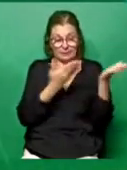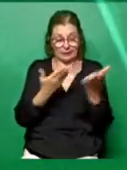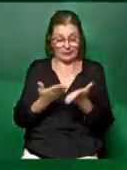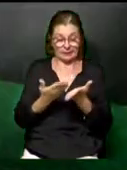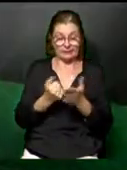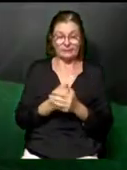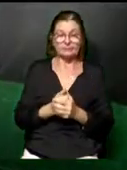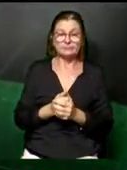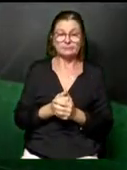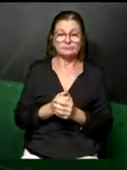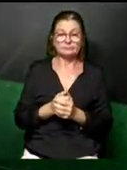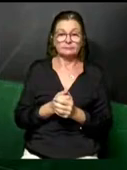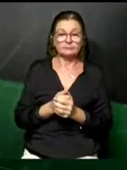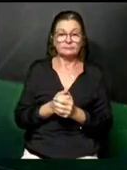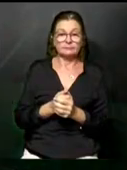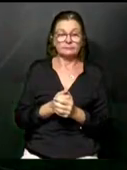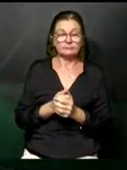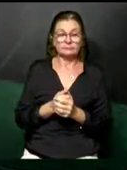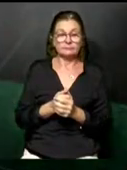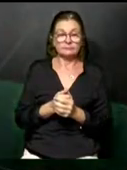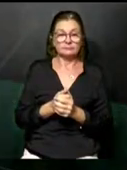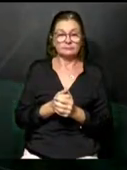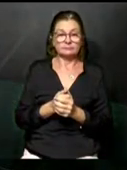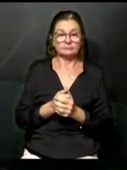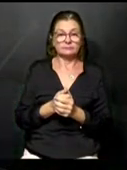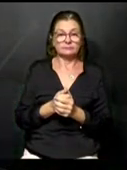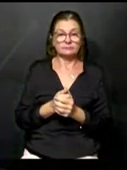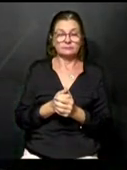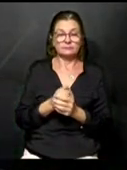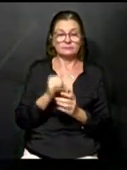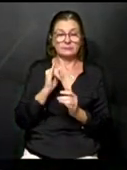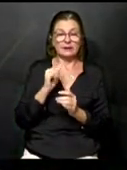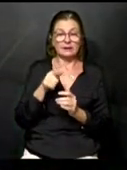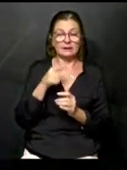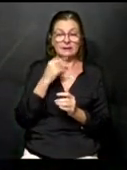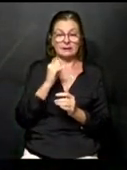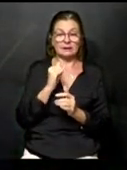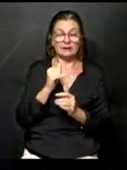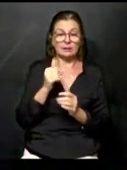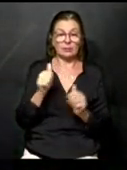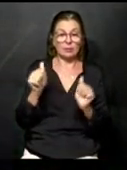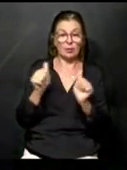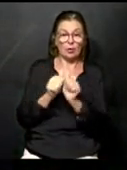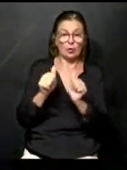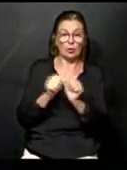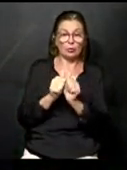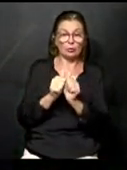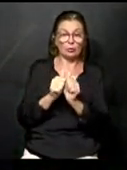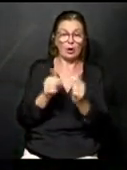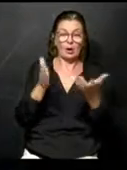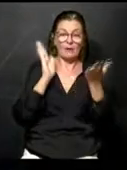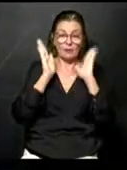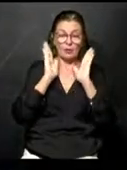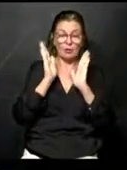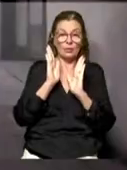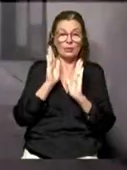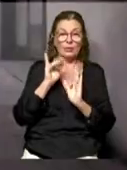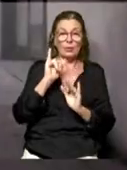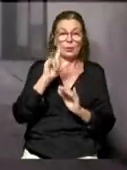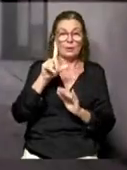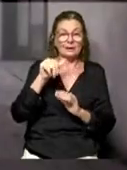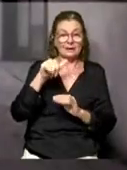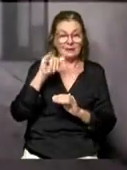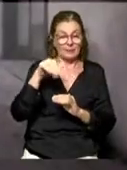contanos más. Ahí. Así es, Josema. Bueno, ahora sí estamos con el abogado Juan Raúl Williman,